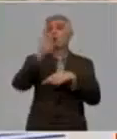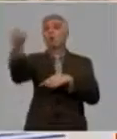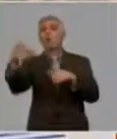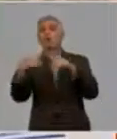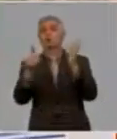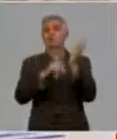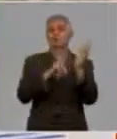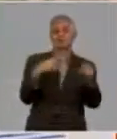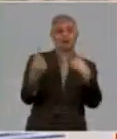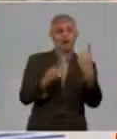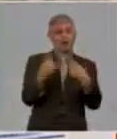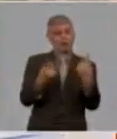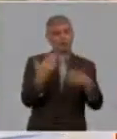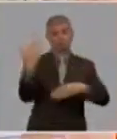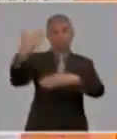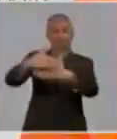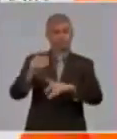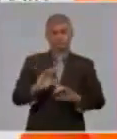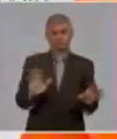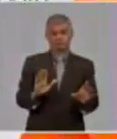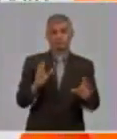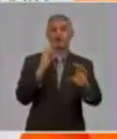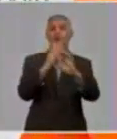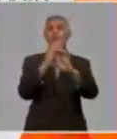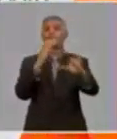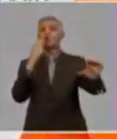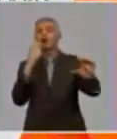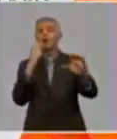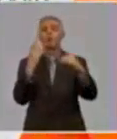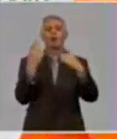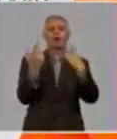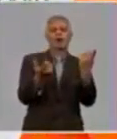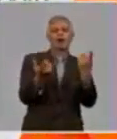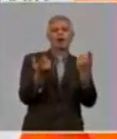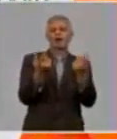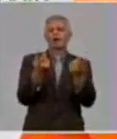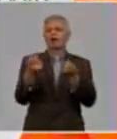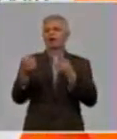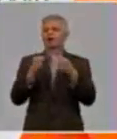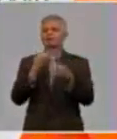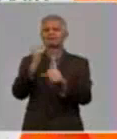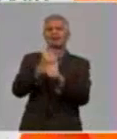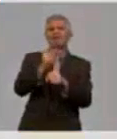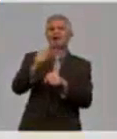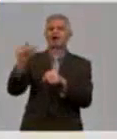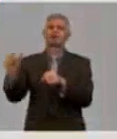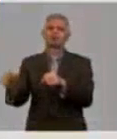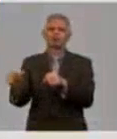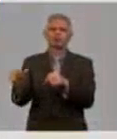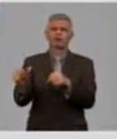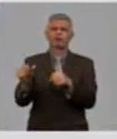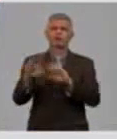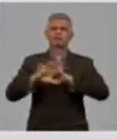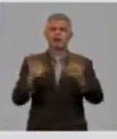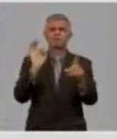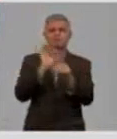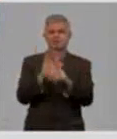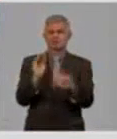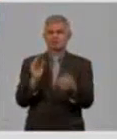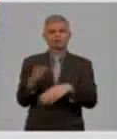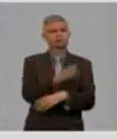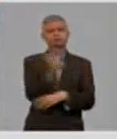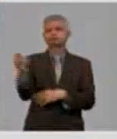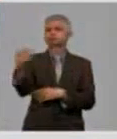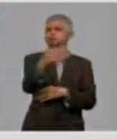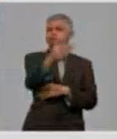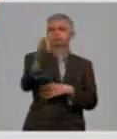retroceso. Bueno, los ómnibus públicos que actualmente se utilizan en la función de transportación de trabajadores de diferentes sectores se reincorporan a sus recorridos